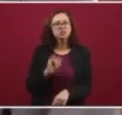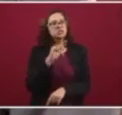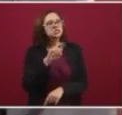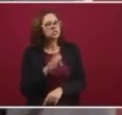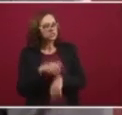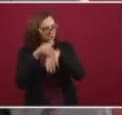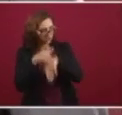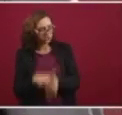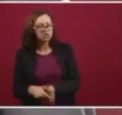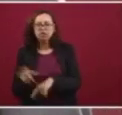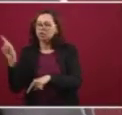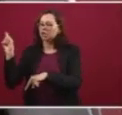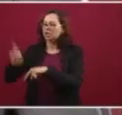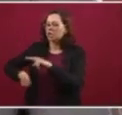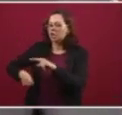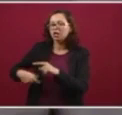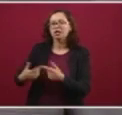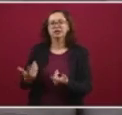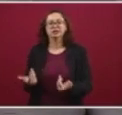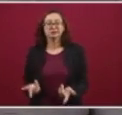Entonces, ahora